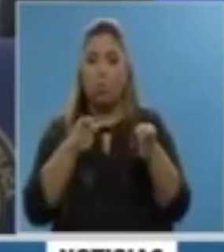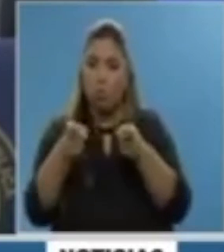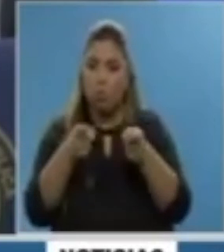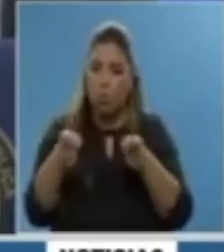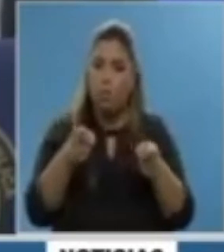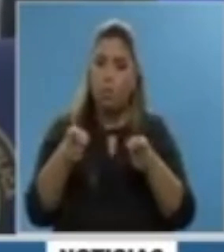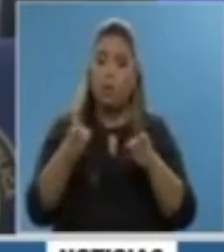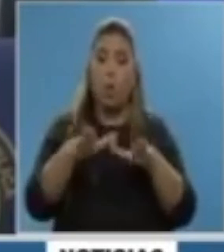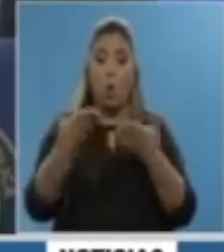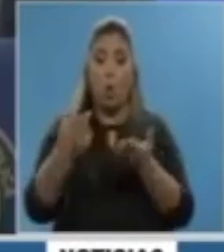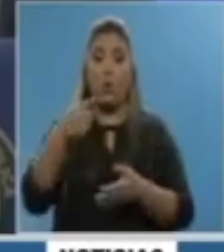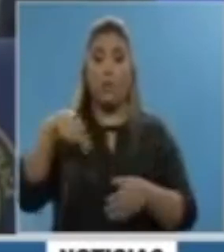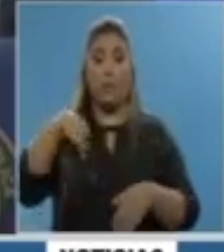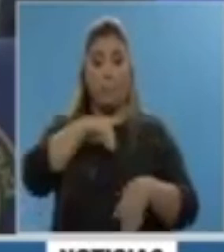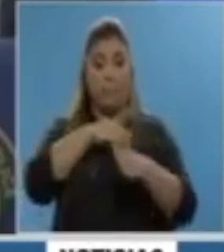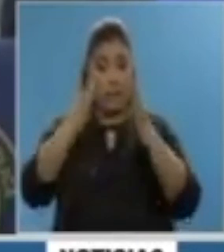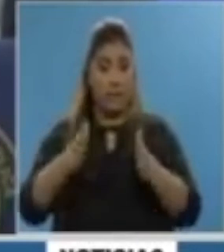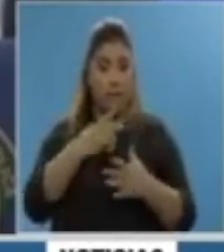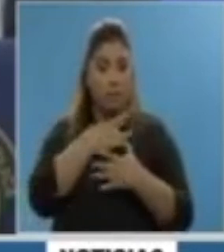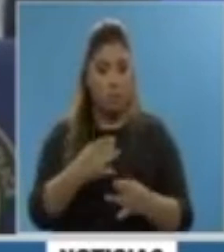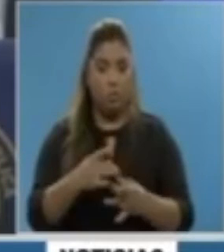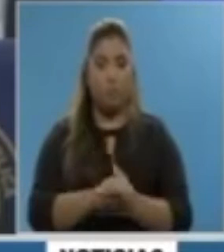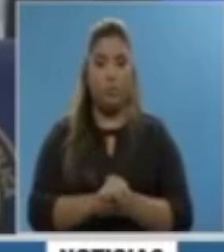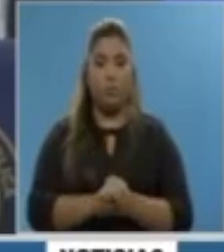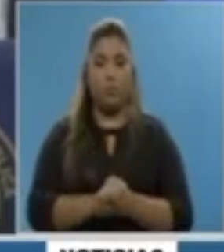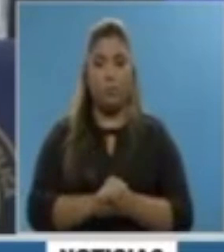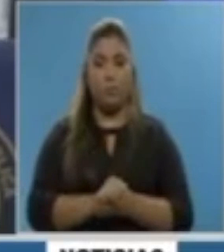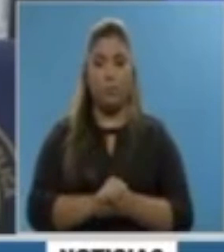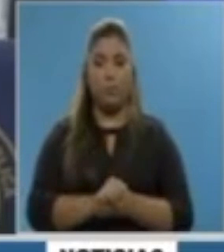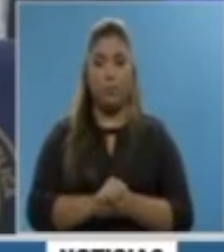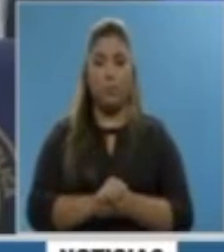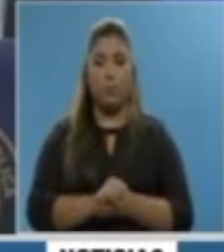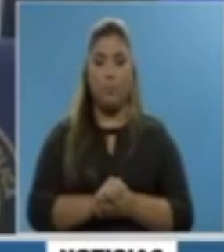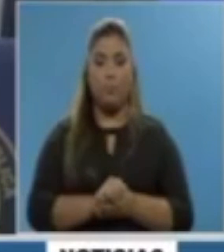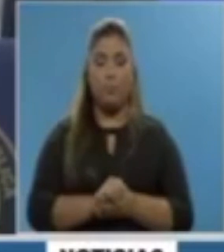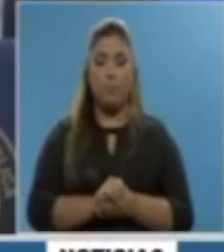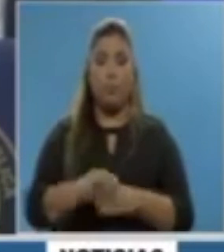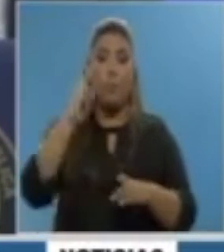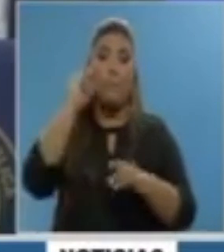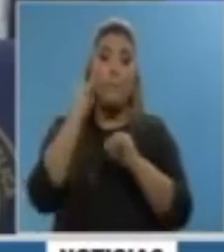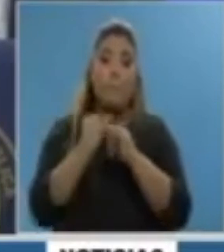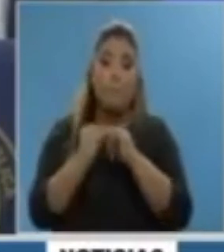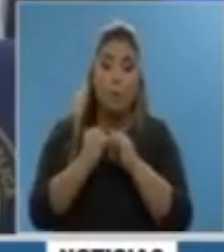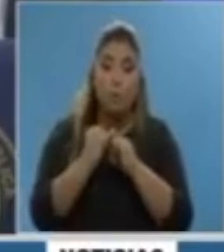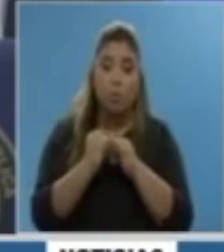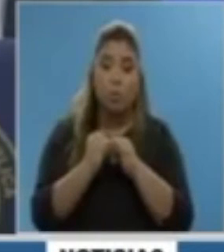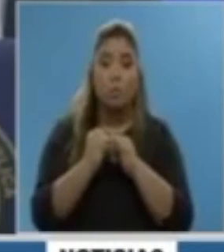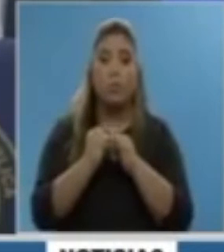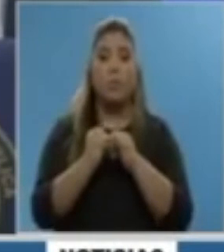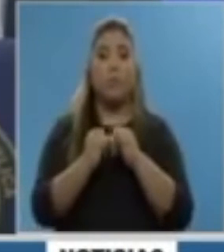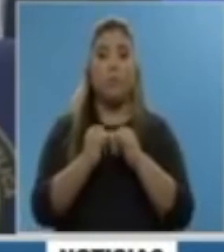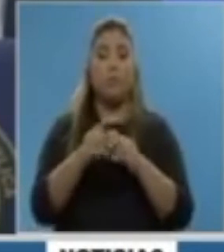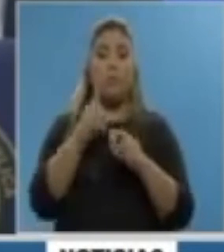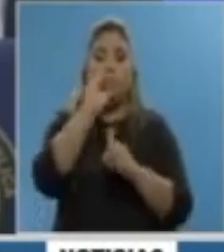como mencionaba la ministra Turner, asimétricas. Y por último, el número de pruebas reportadas y